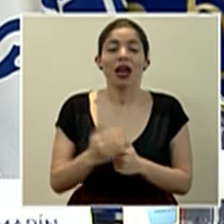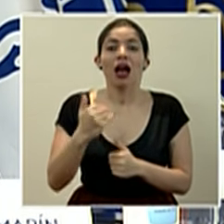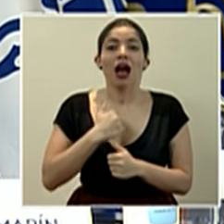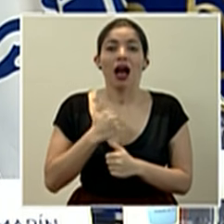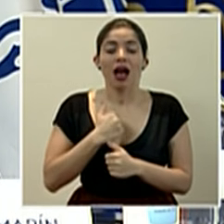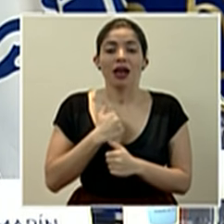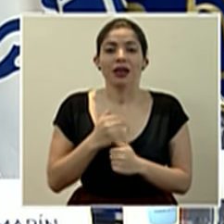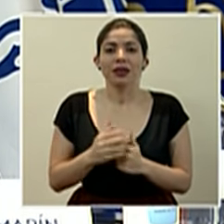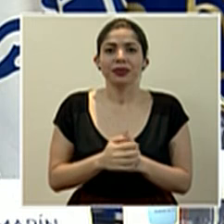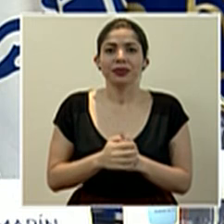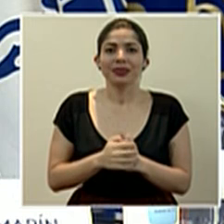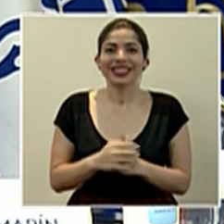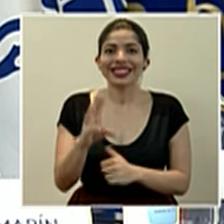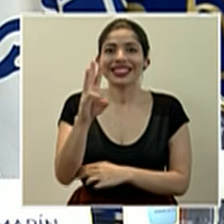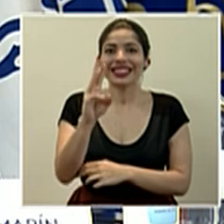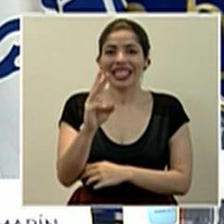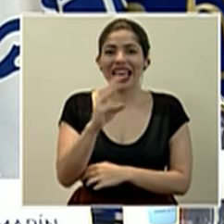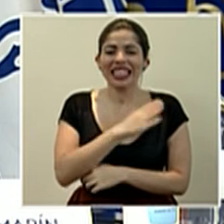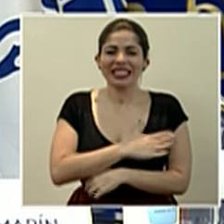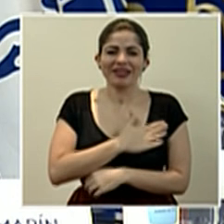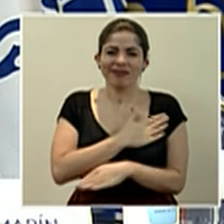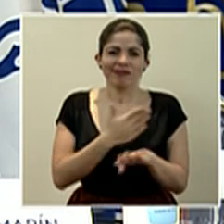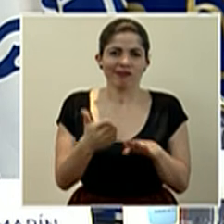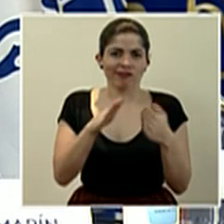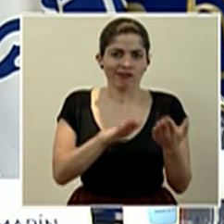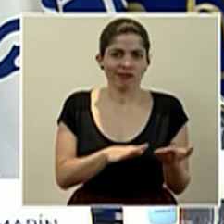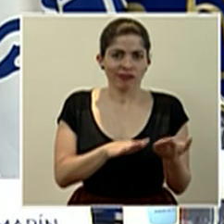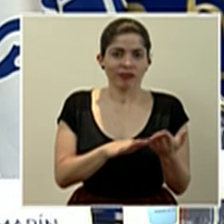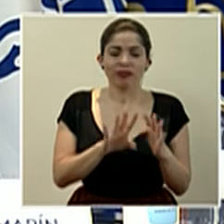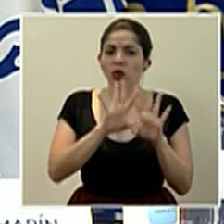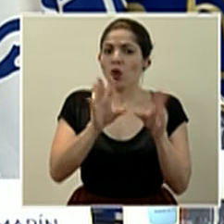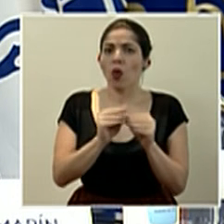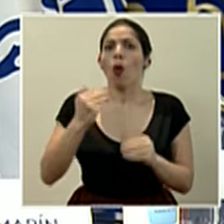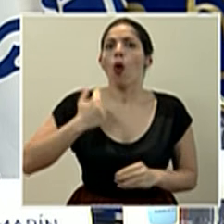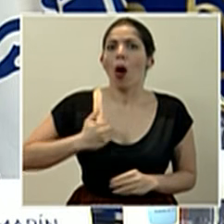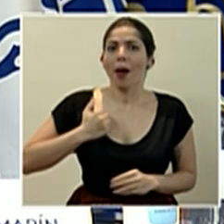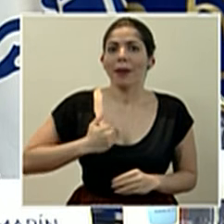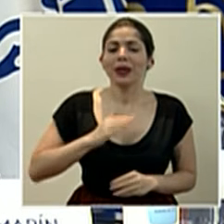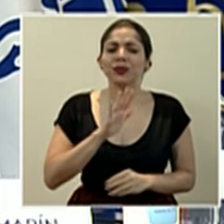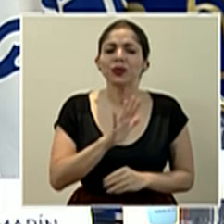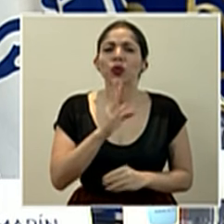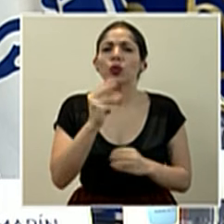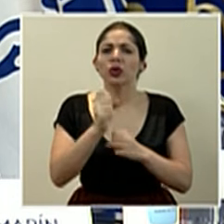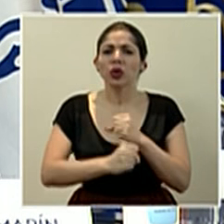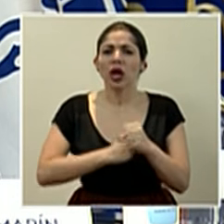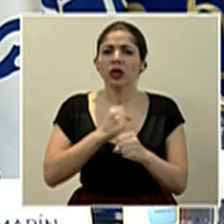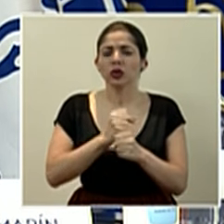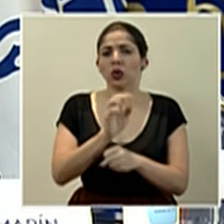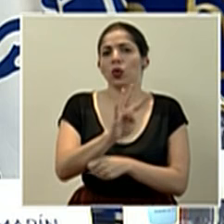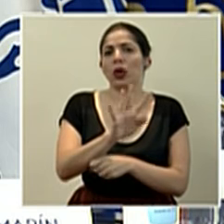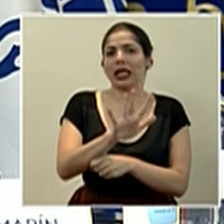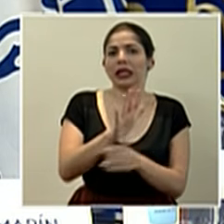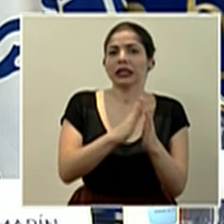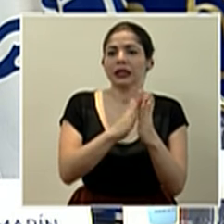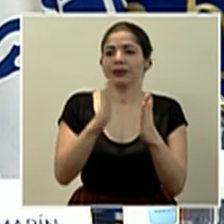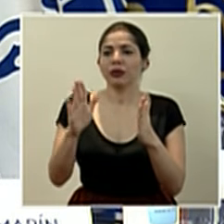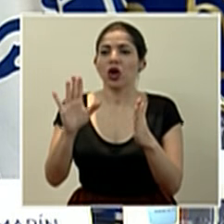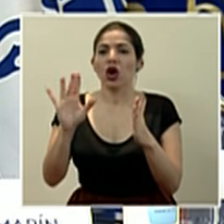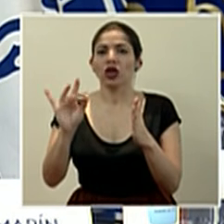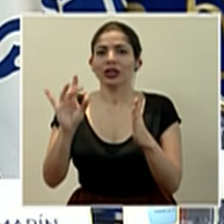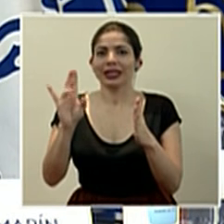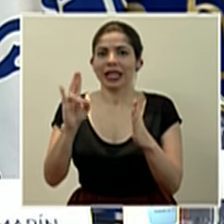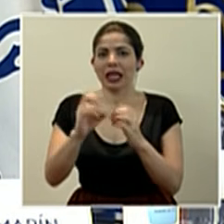registran 6 lamentables fallecimientos, todos hombres con un rango de edad de 45 a 87